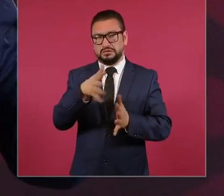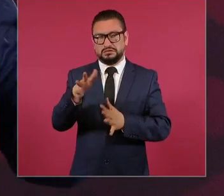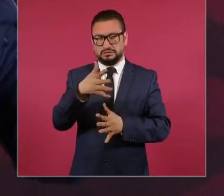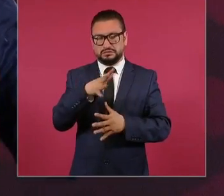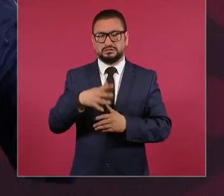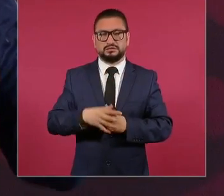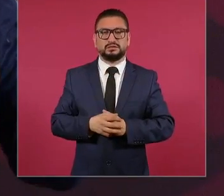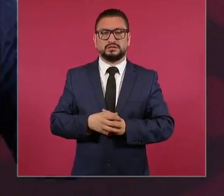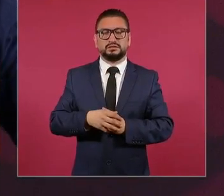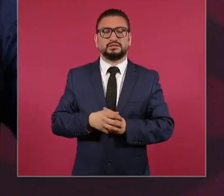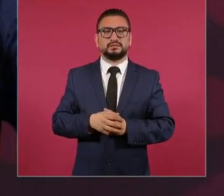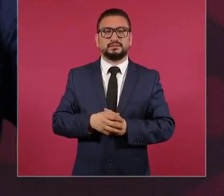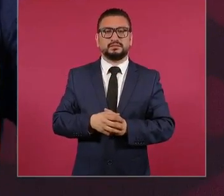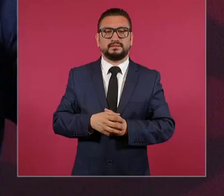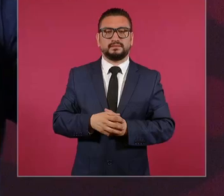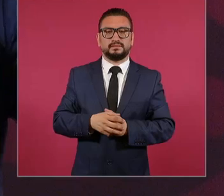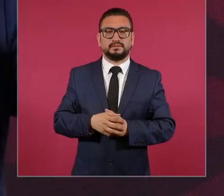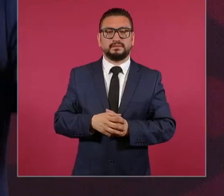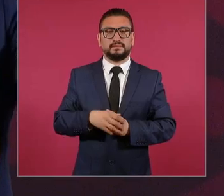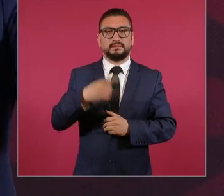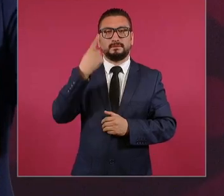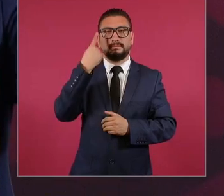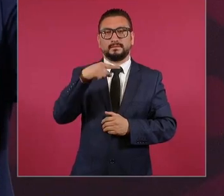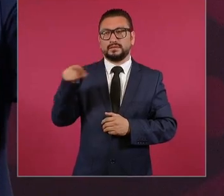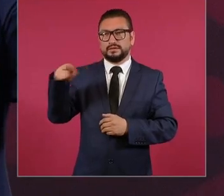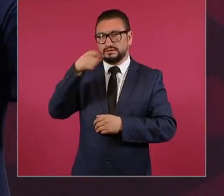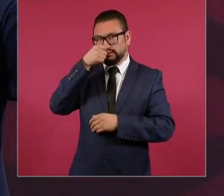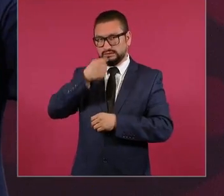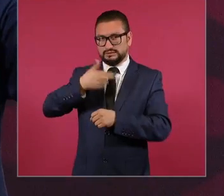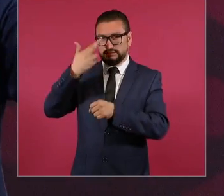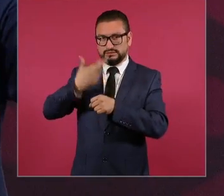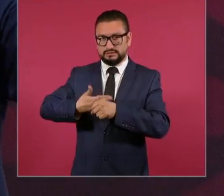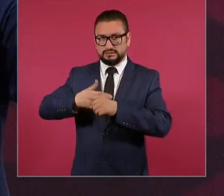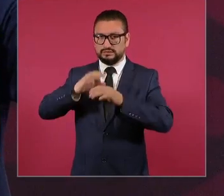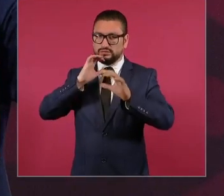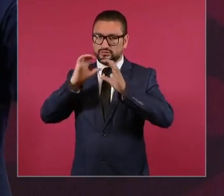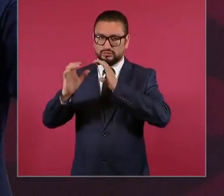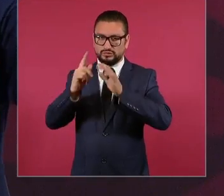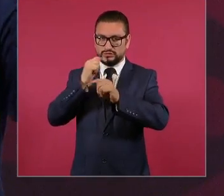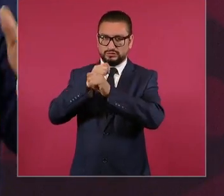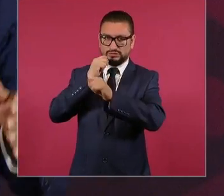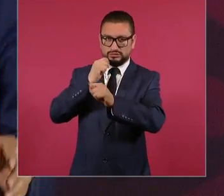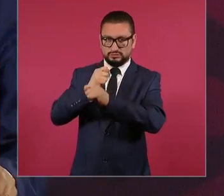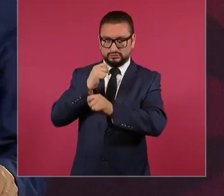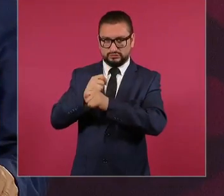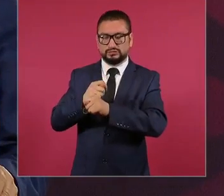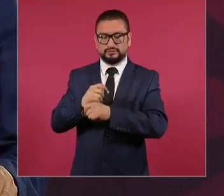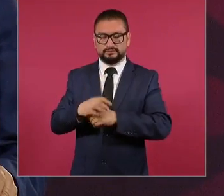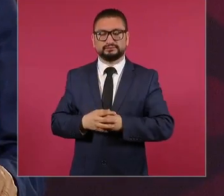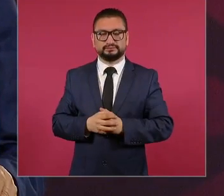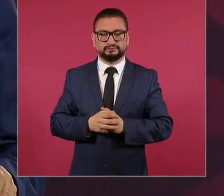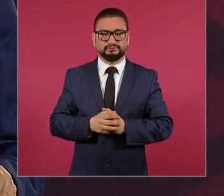de la Secretaría de Comunicaciones Transportes de manera directa,